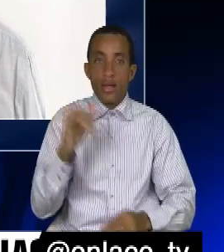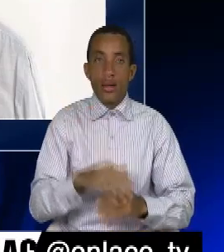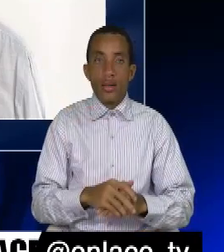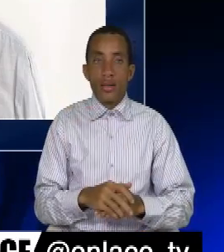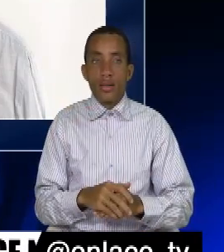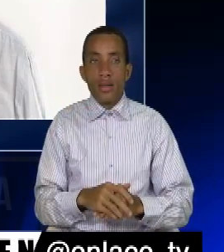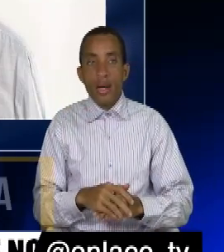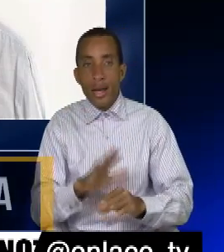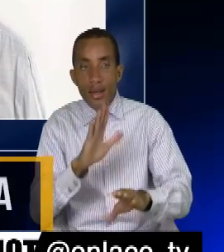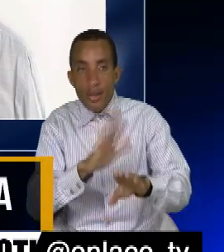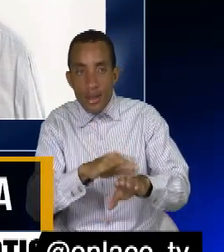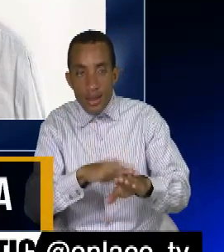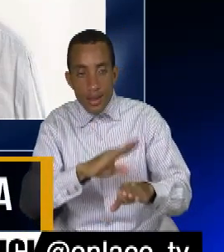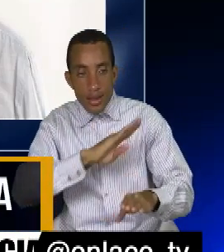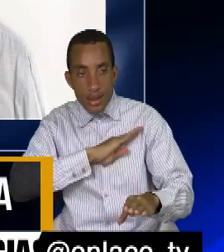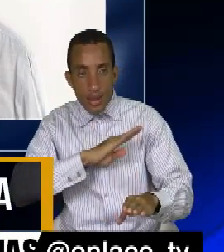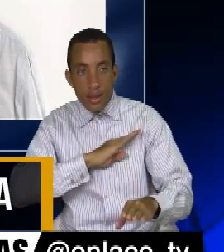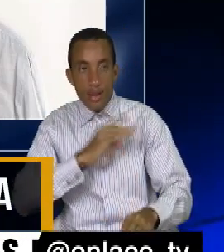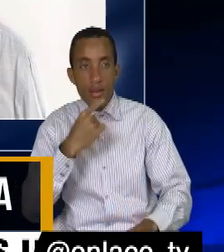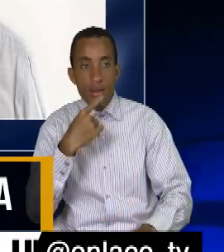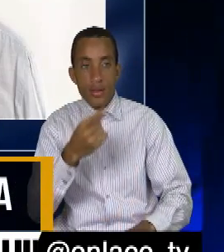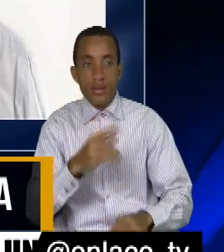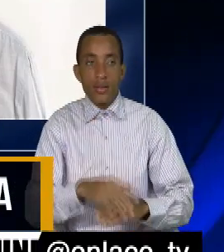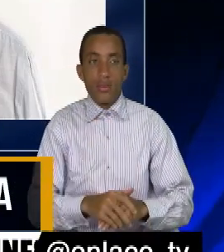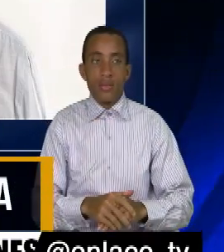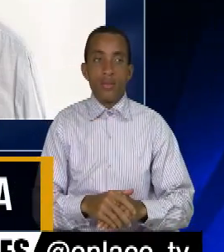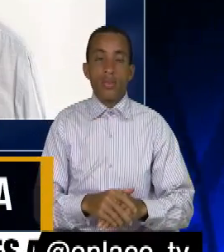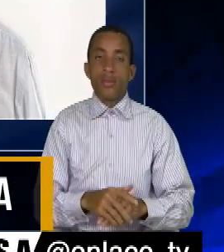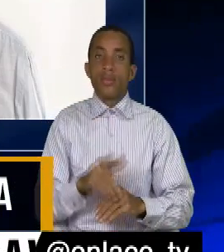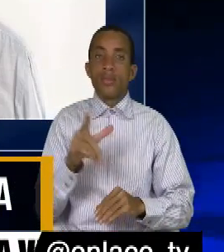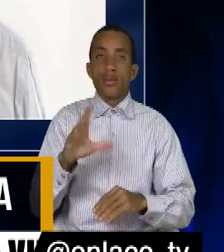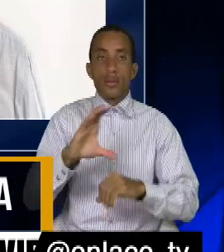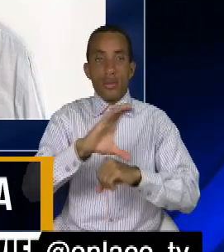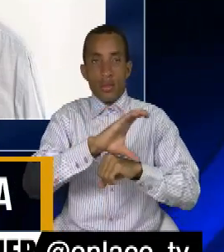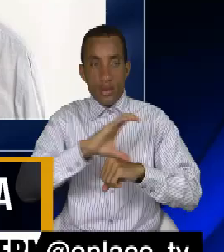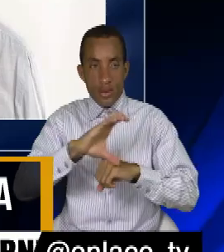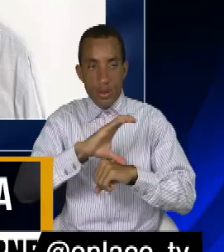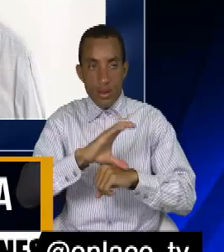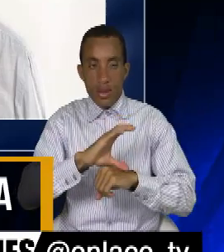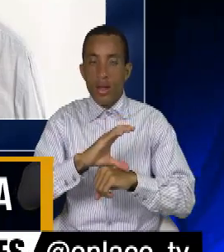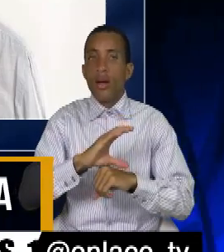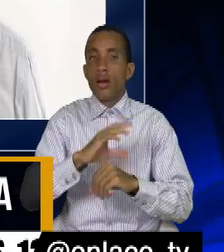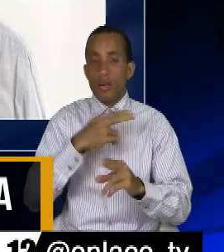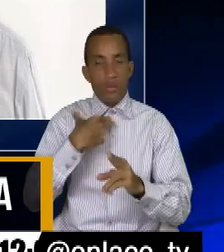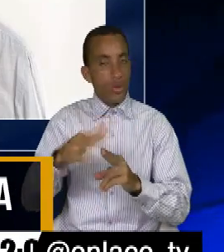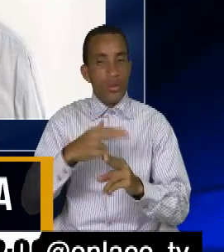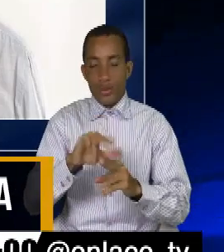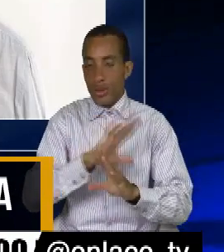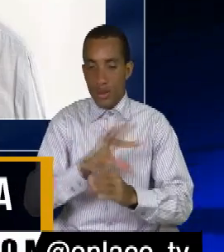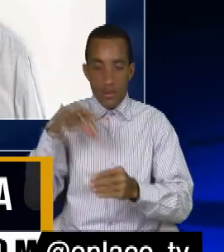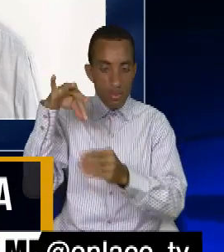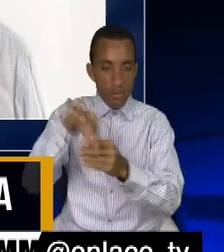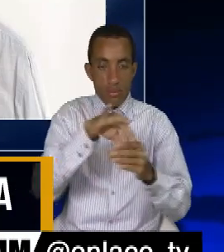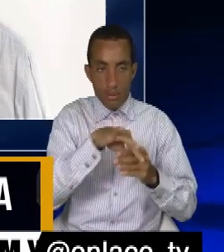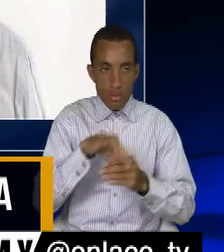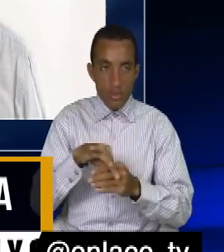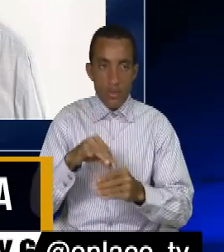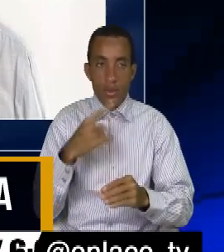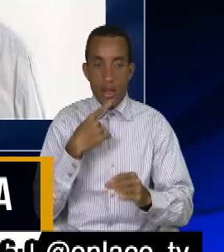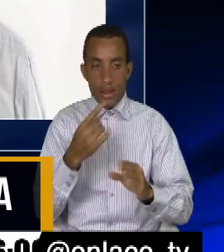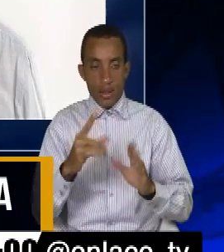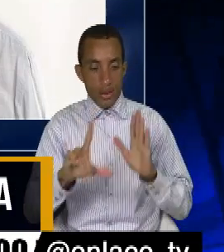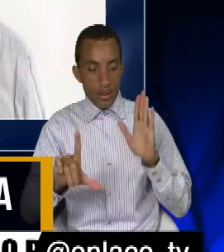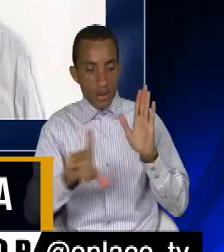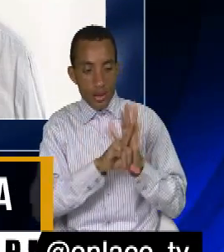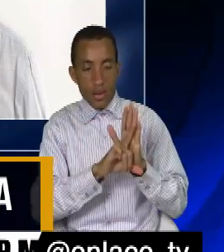voz del alcalde Barranca Bermeja, me dicen que hizo un pronunciamiento en la ciudad pidiendo que cuanto antes se den las elecciones. La ley me establece